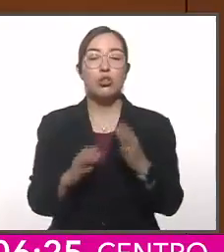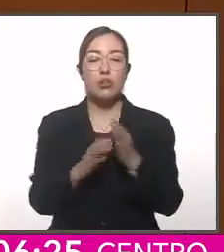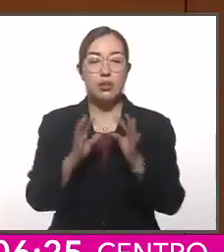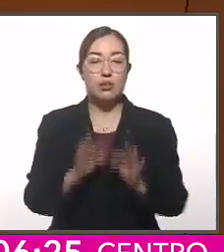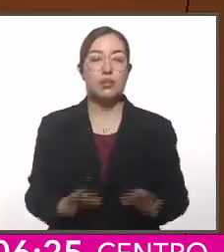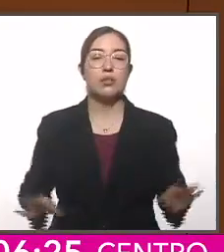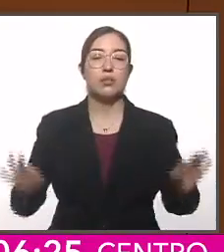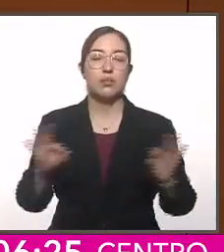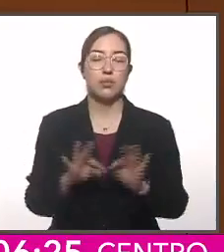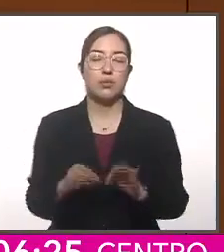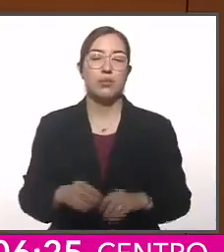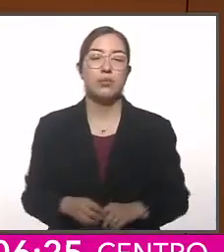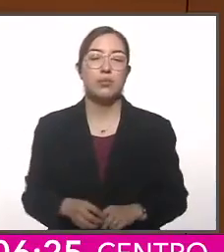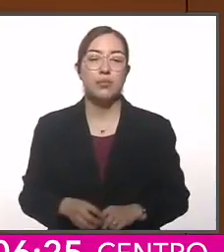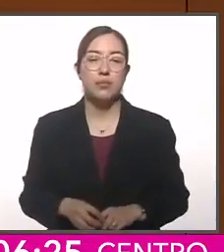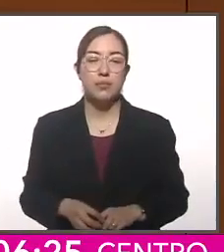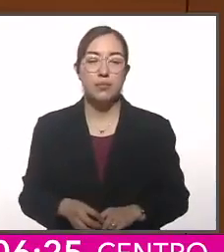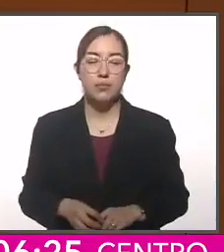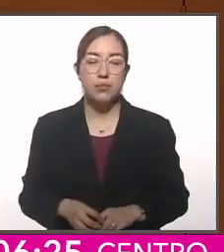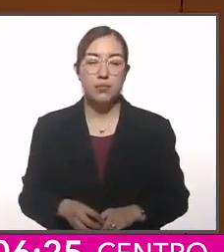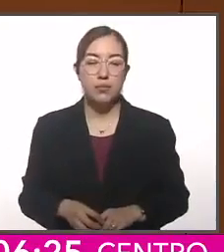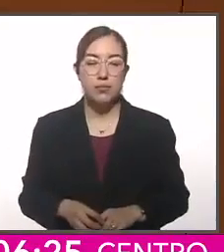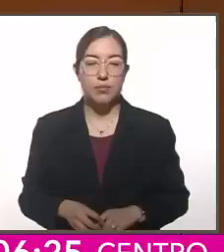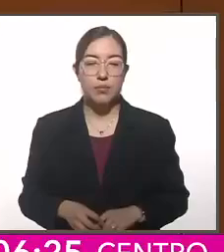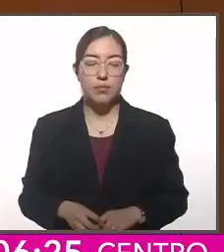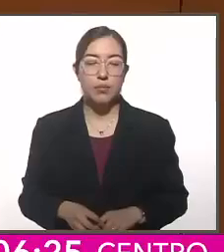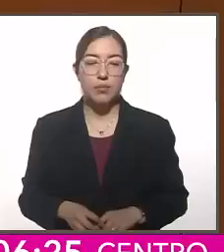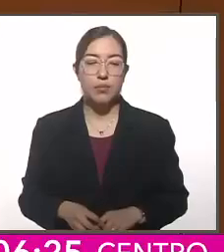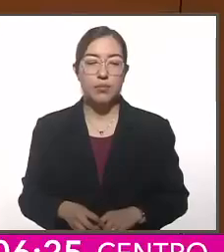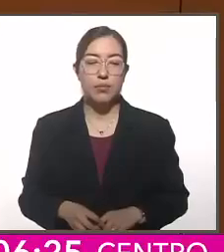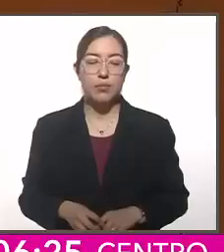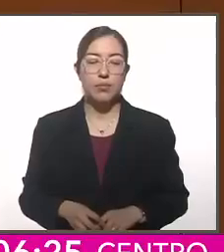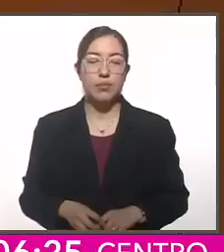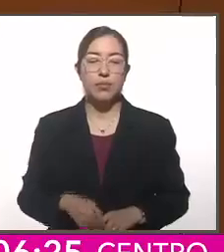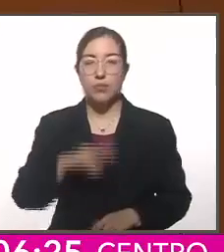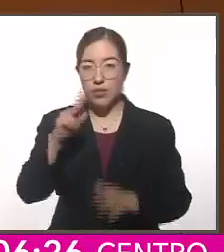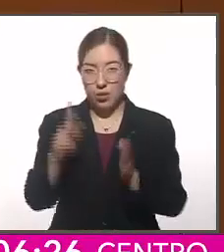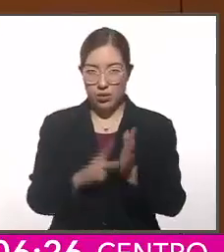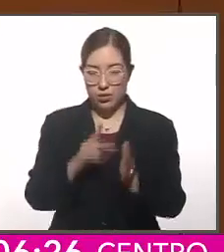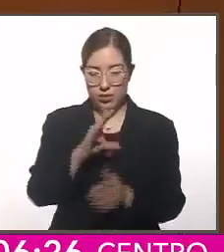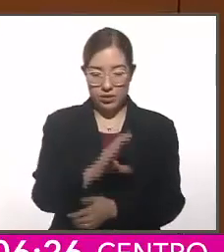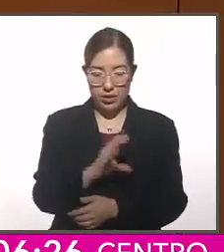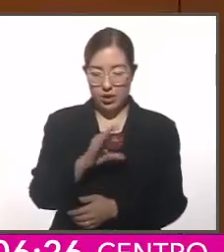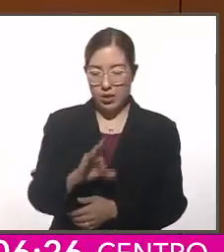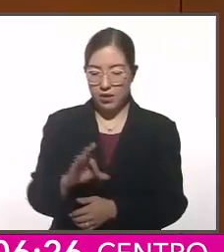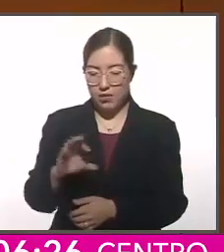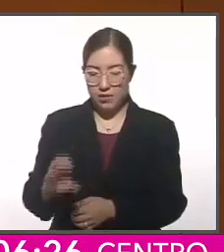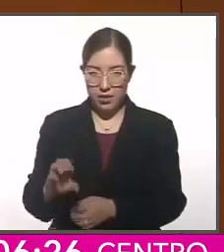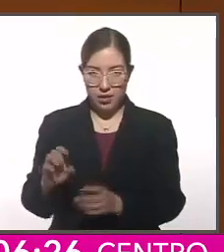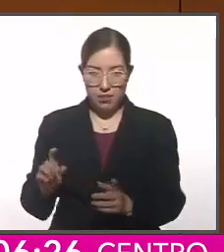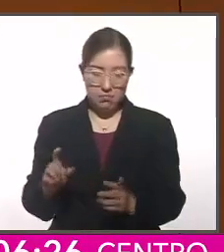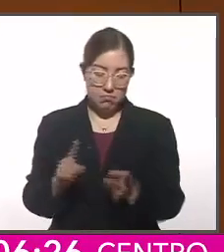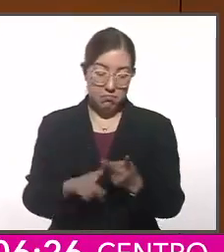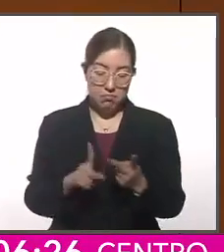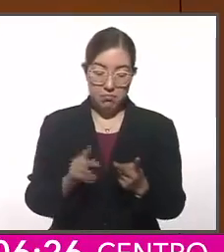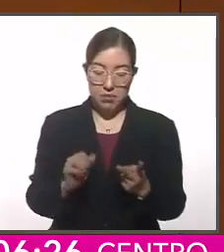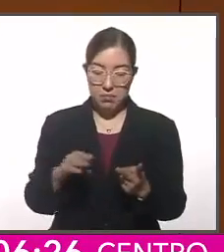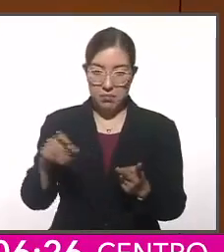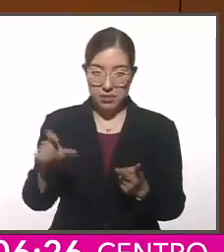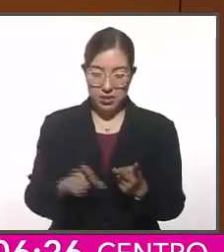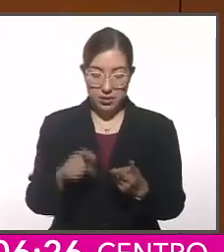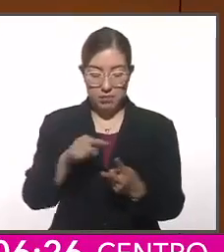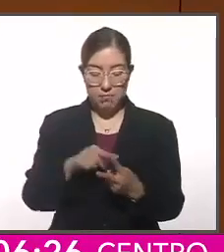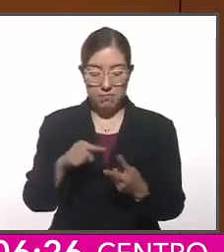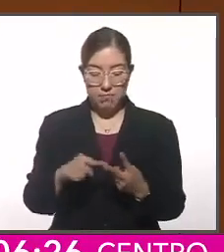de nuestra reforma. Devolver a la Comisión Federal de Electricidad y a Petróleos Mexicanos, a CFE